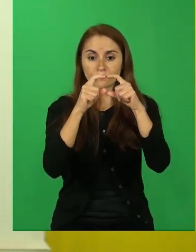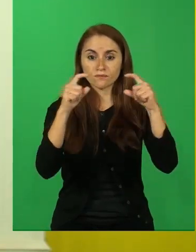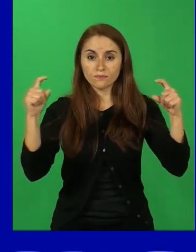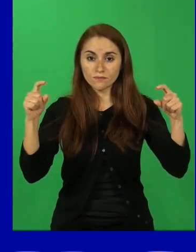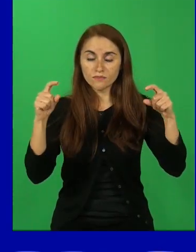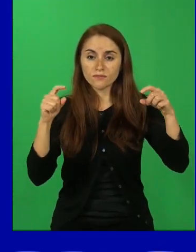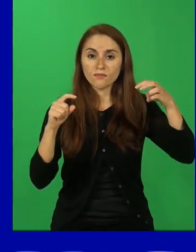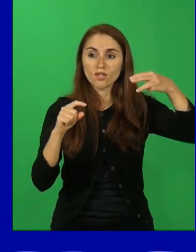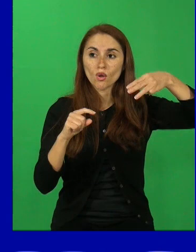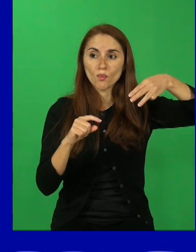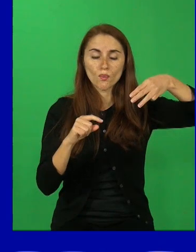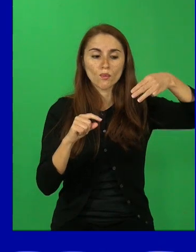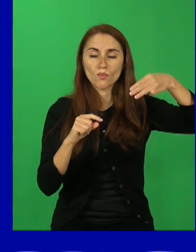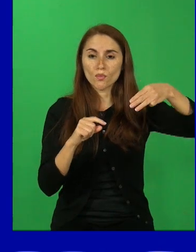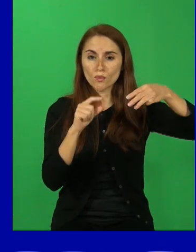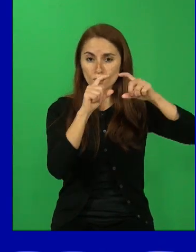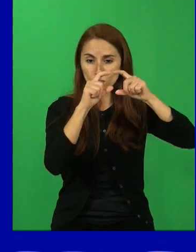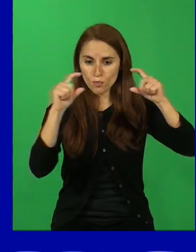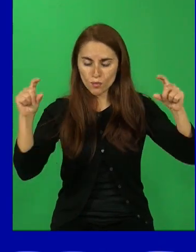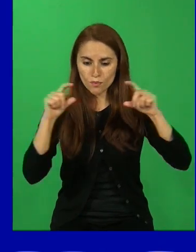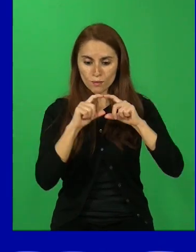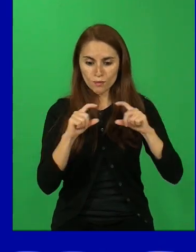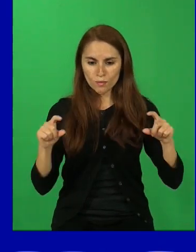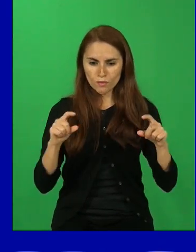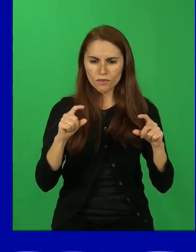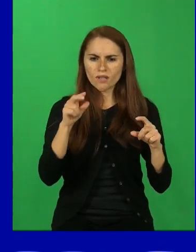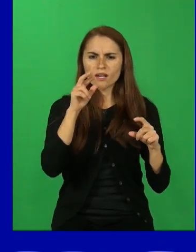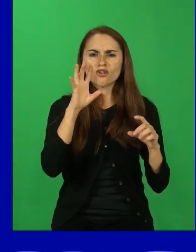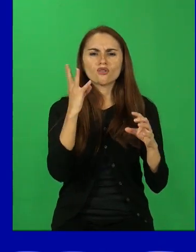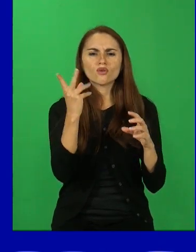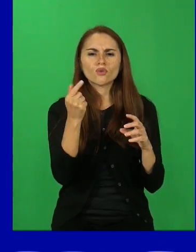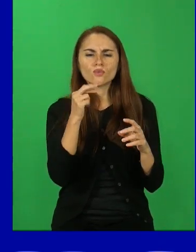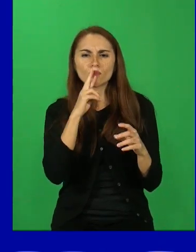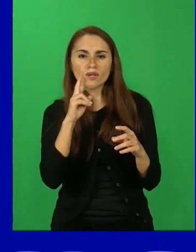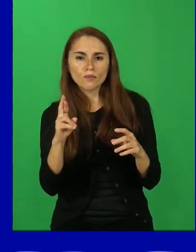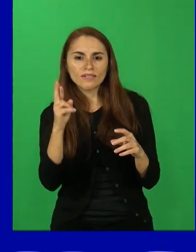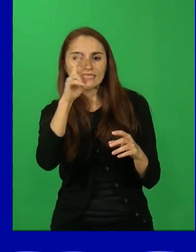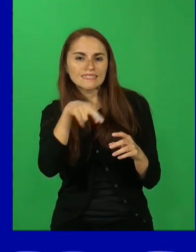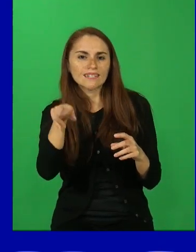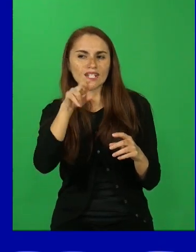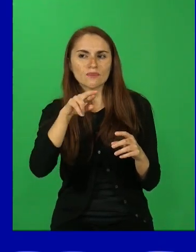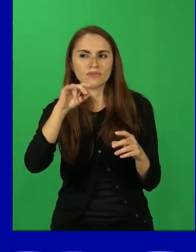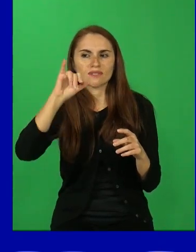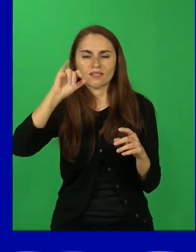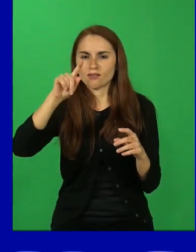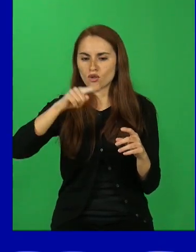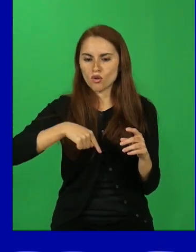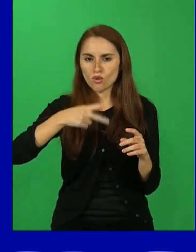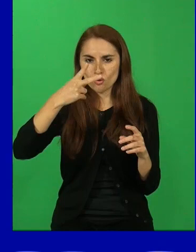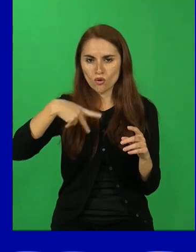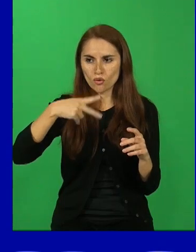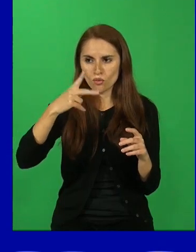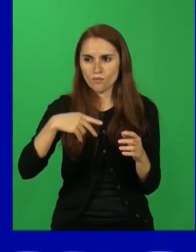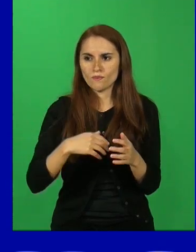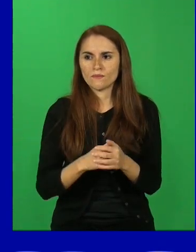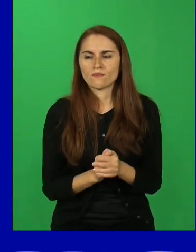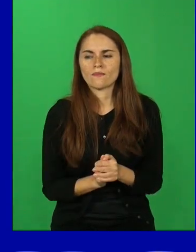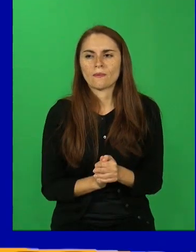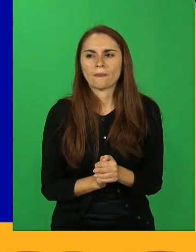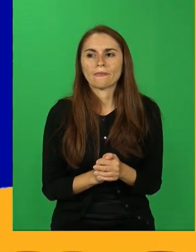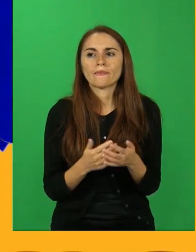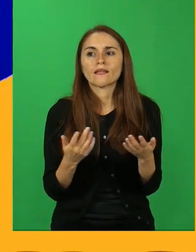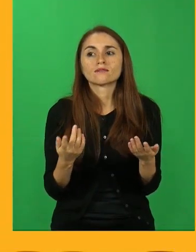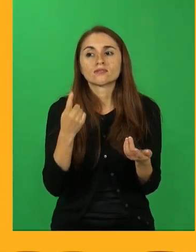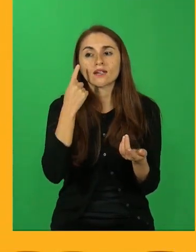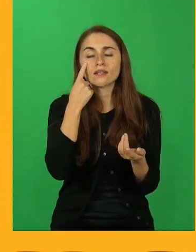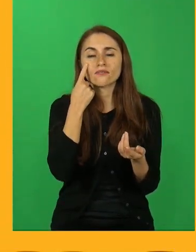cuáles son los múltiplos comunes. ¿Qué significa eso? ¿Cuáles son los que se repiten en ambos conjuntos? Y en el